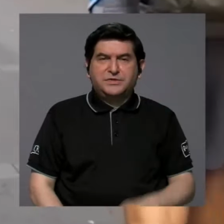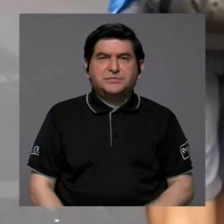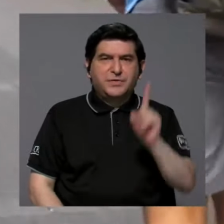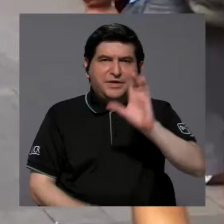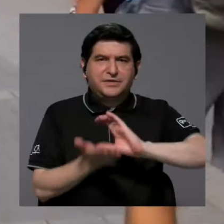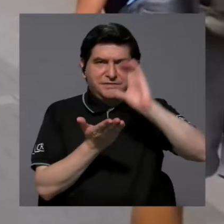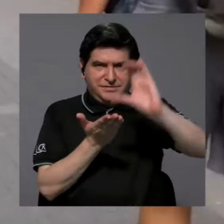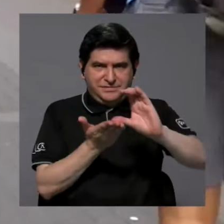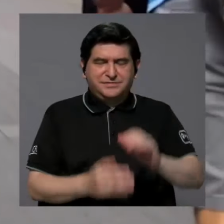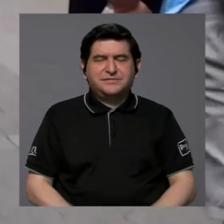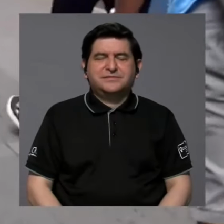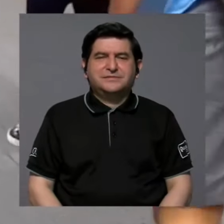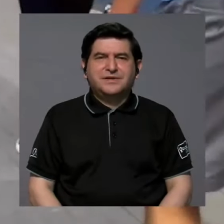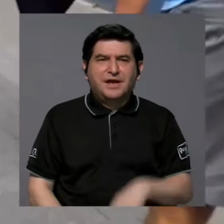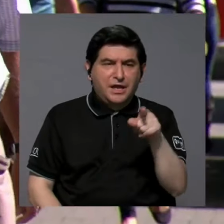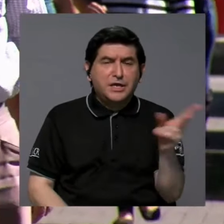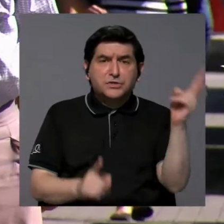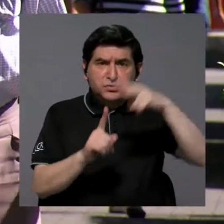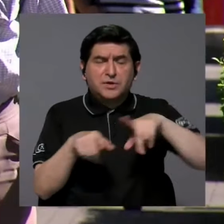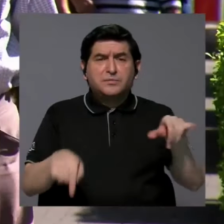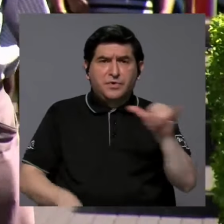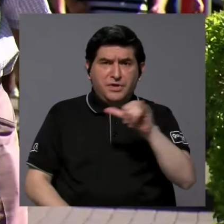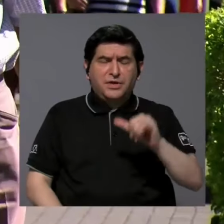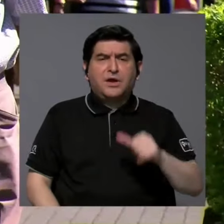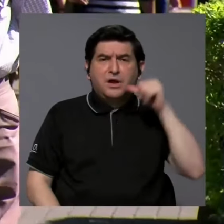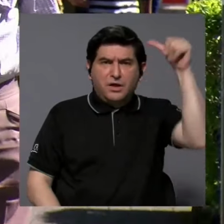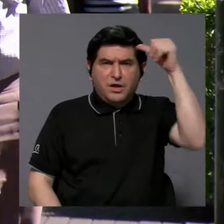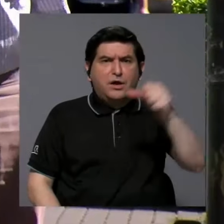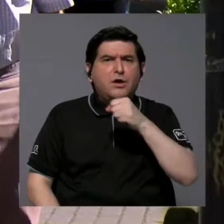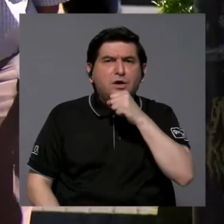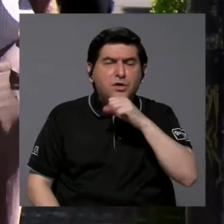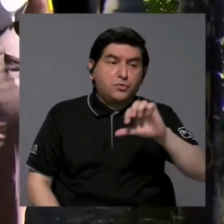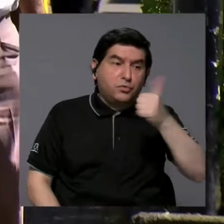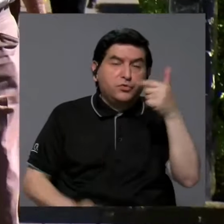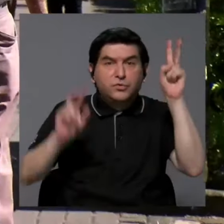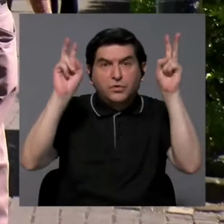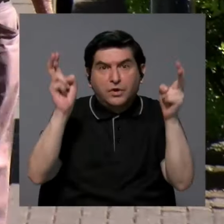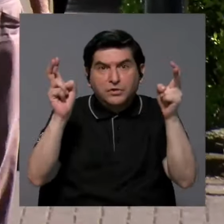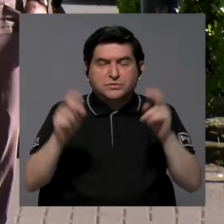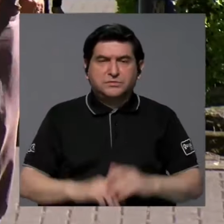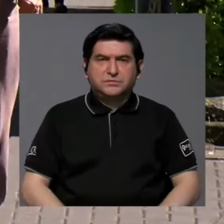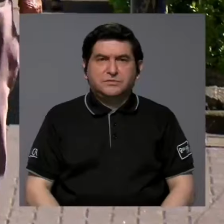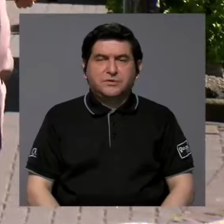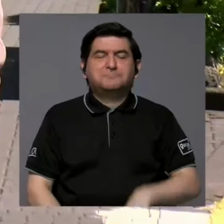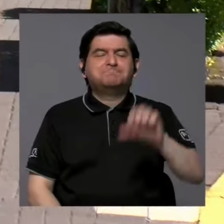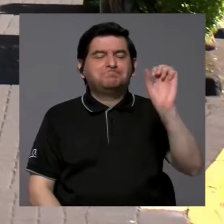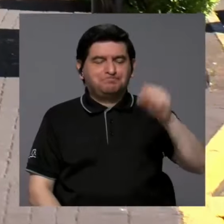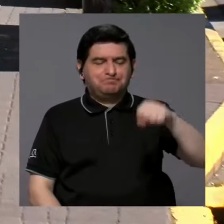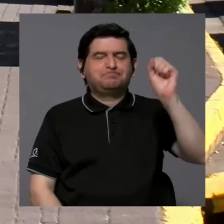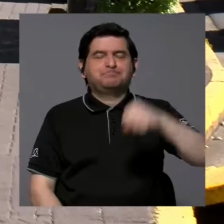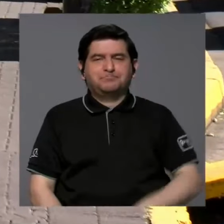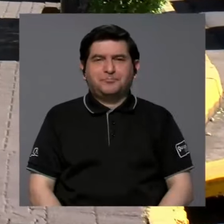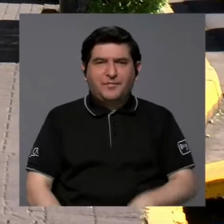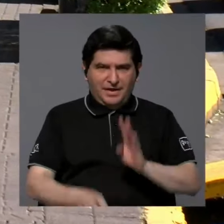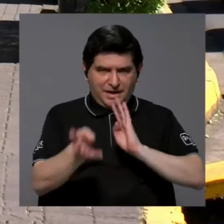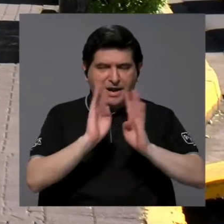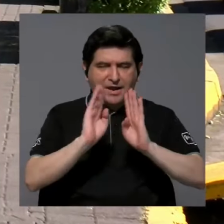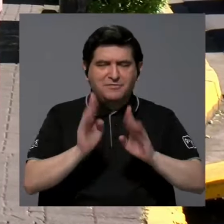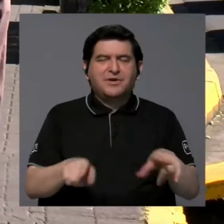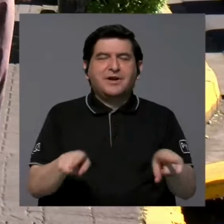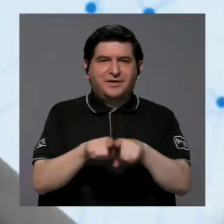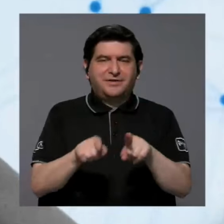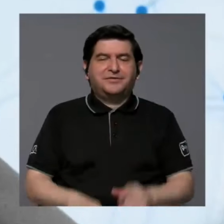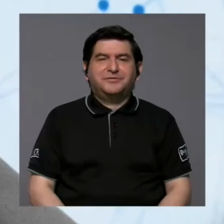en un curso. Porque mucho de eso aplica para el adulto mayor también, ¿verdad? También. Que es otro tema. Sí, lo vamos a conversar